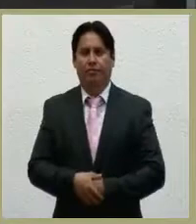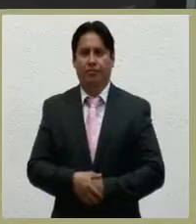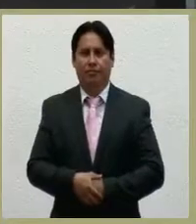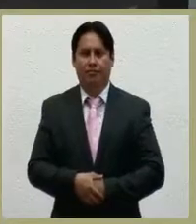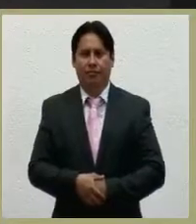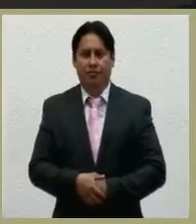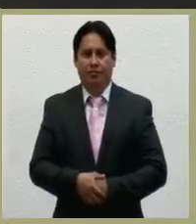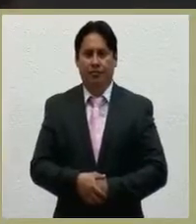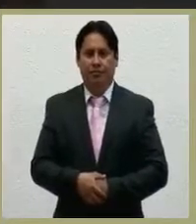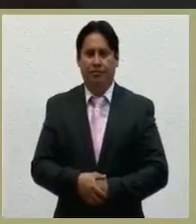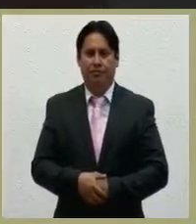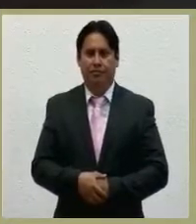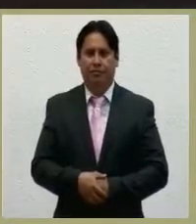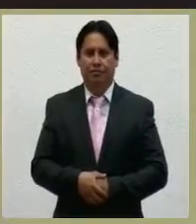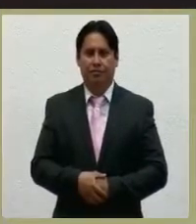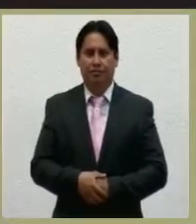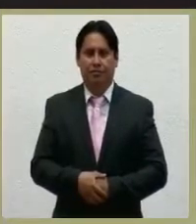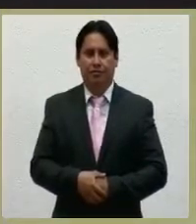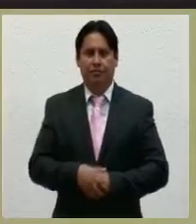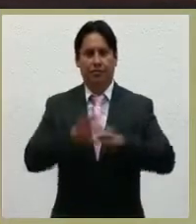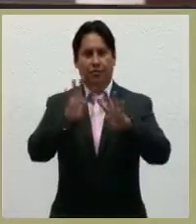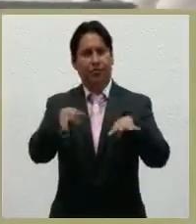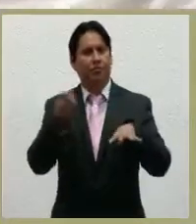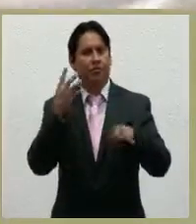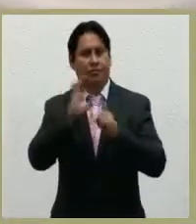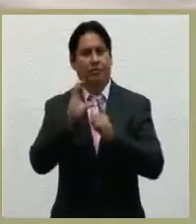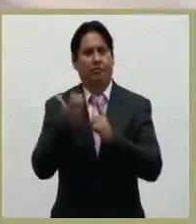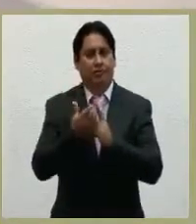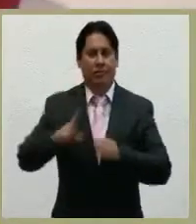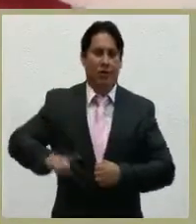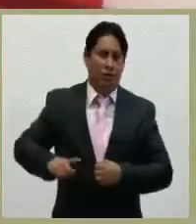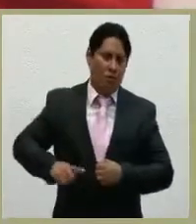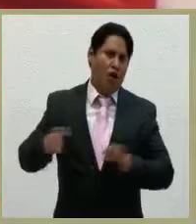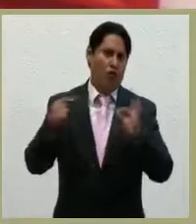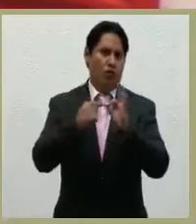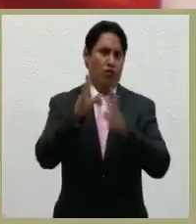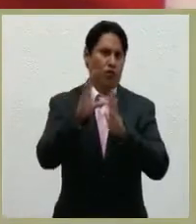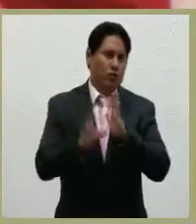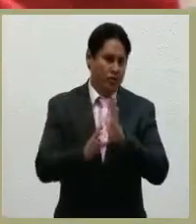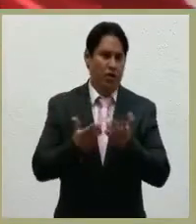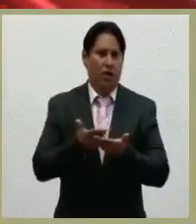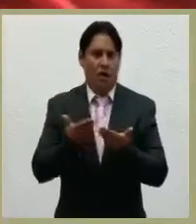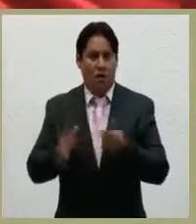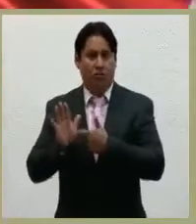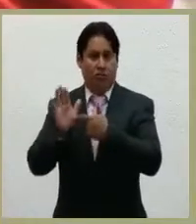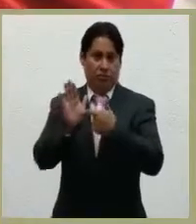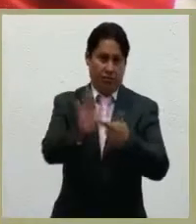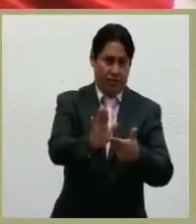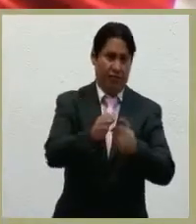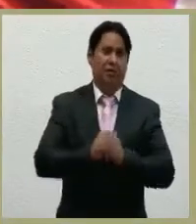correspondientes. Honorable Asamblea, la Comisión de Gobernación y Puntos Constitucionales presenta dictamen